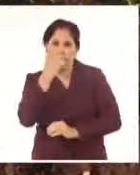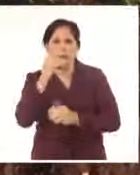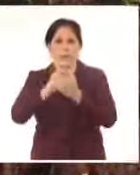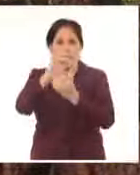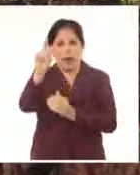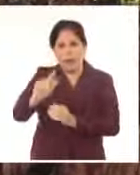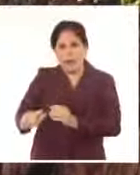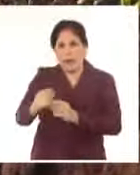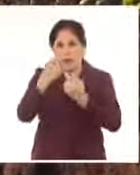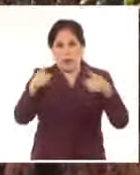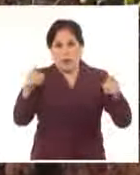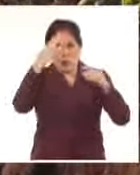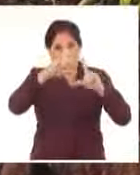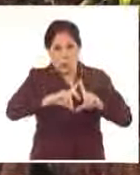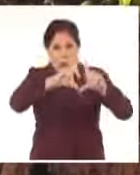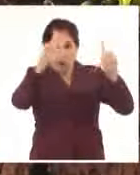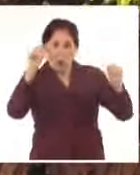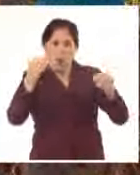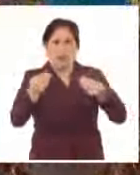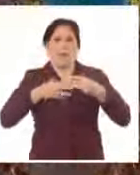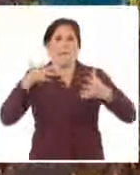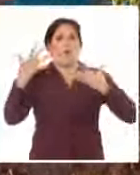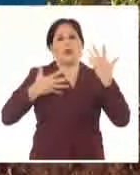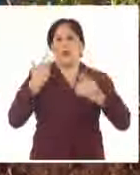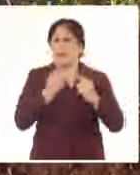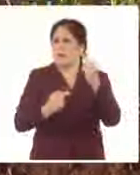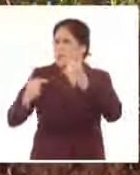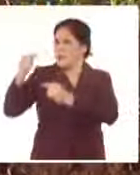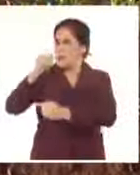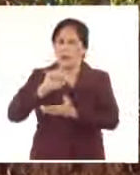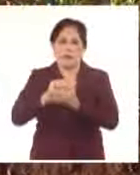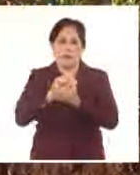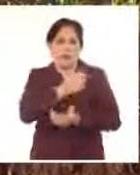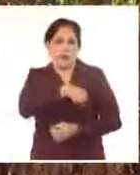y el país devino motivación principal al servicio